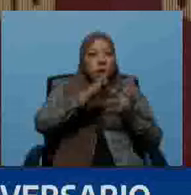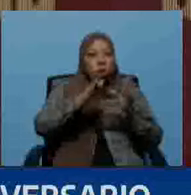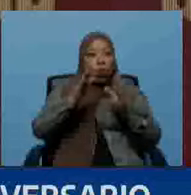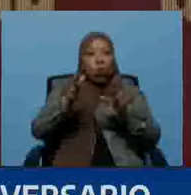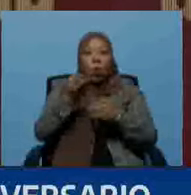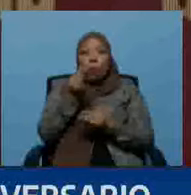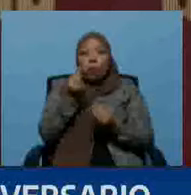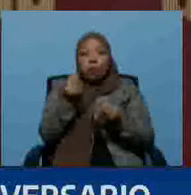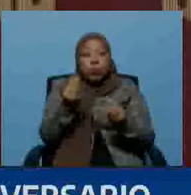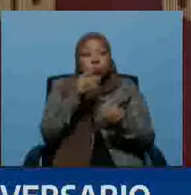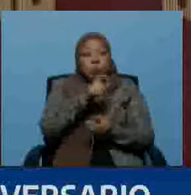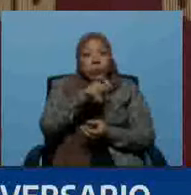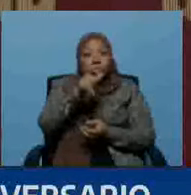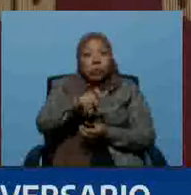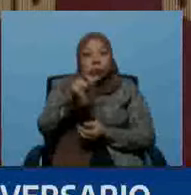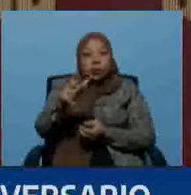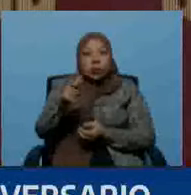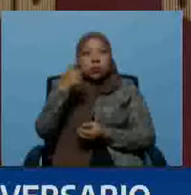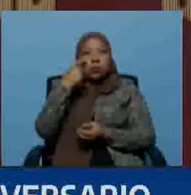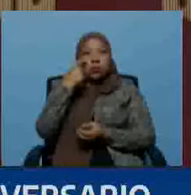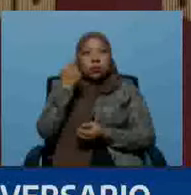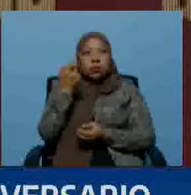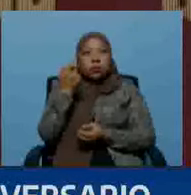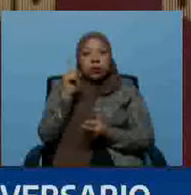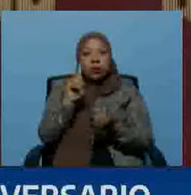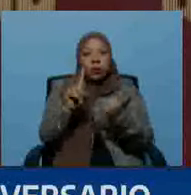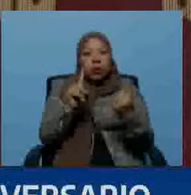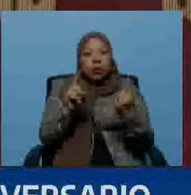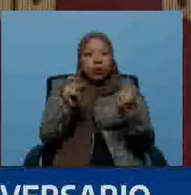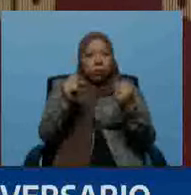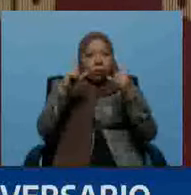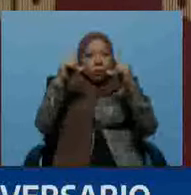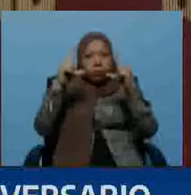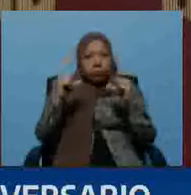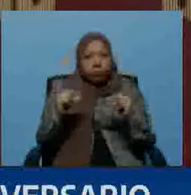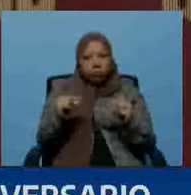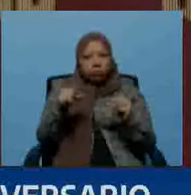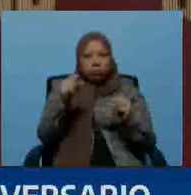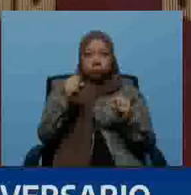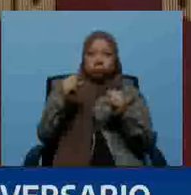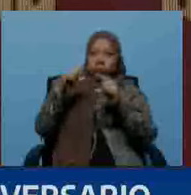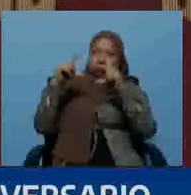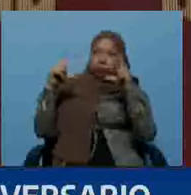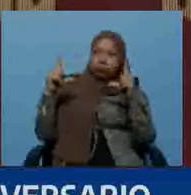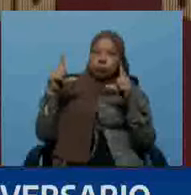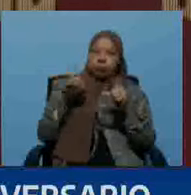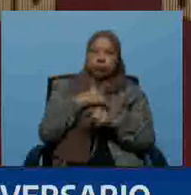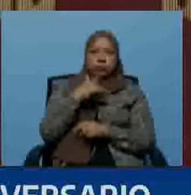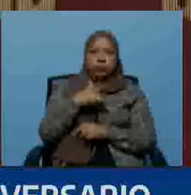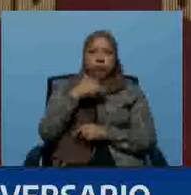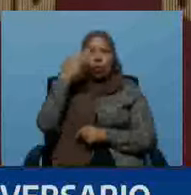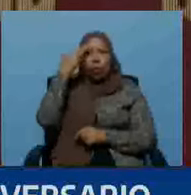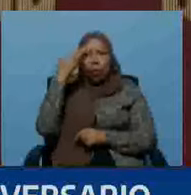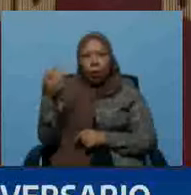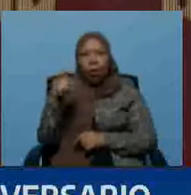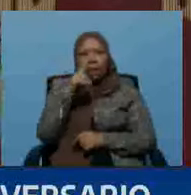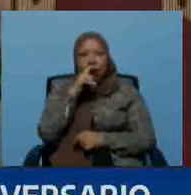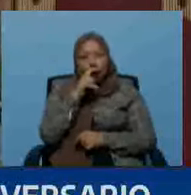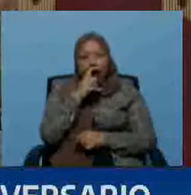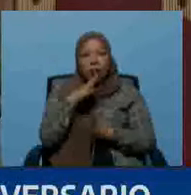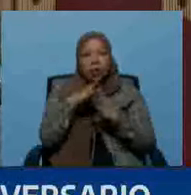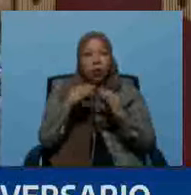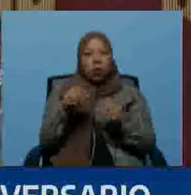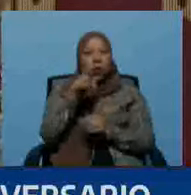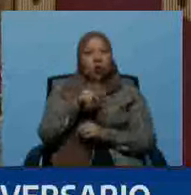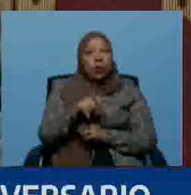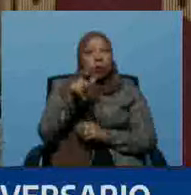Entonces me para el Guardia Nacional. Yo bajo el vidrio y cuando bajo el vidrio el muchacho se emociona, me saluda. Y todos los